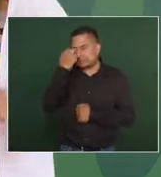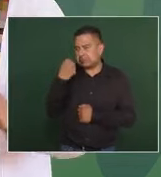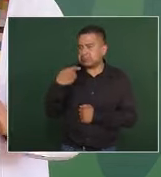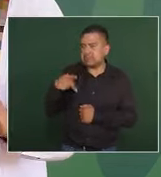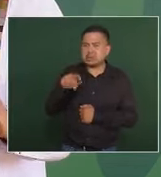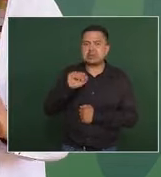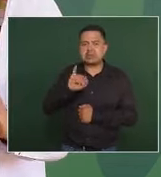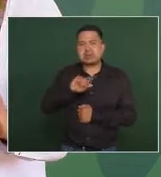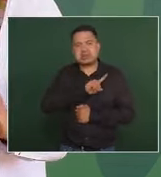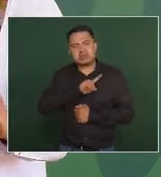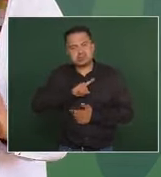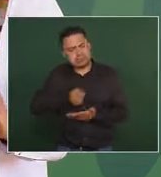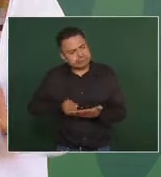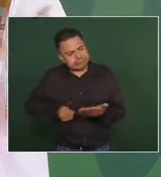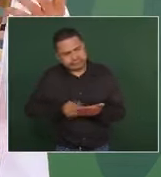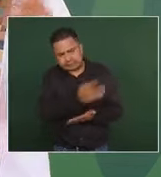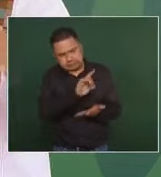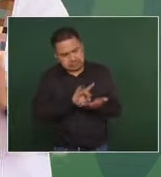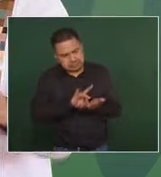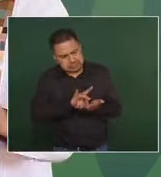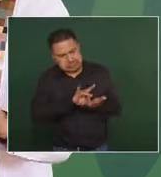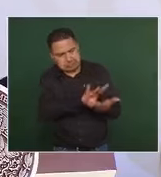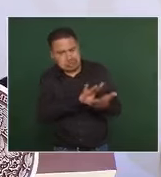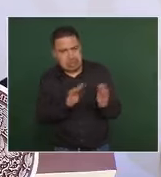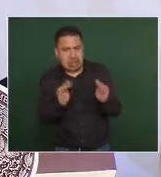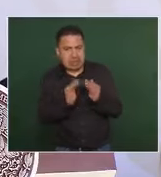lo sacaron de la casa.